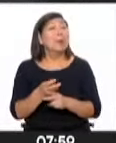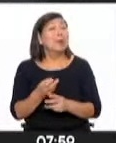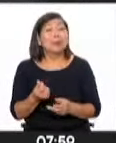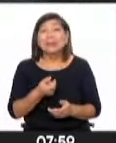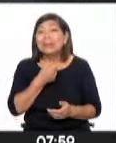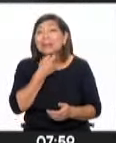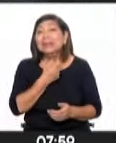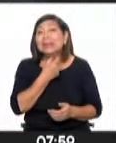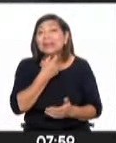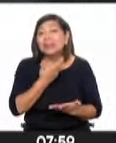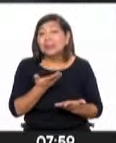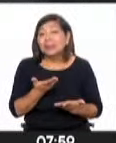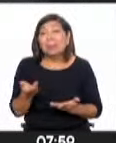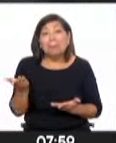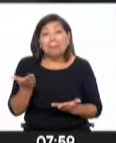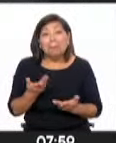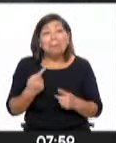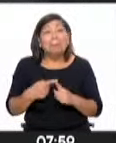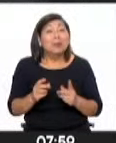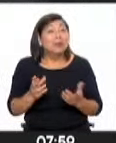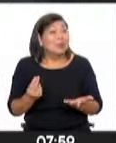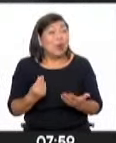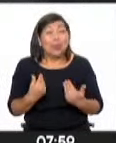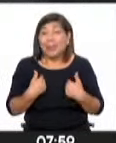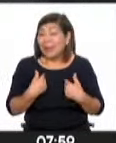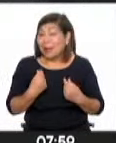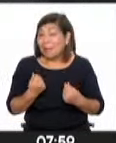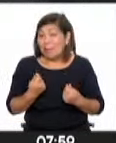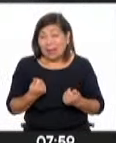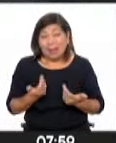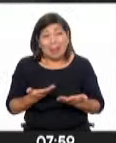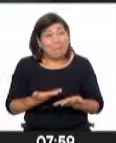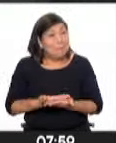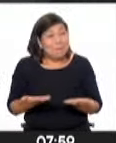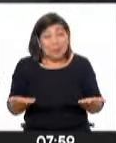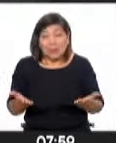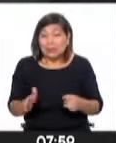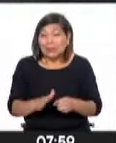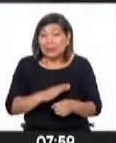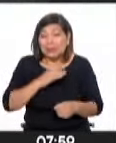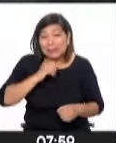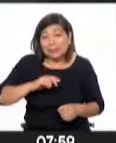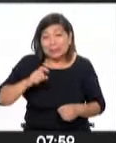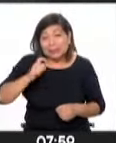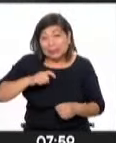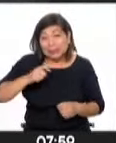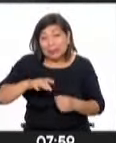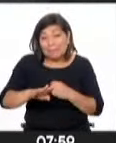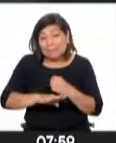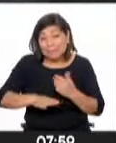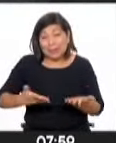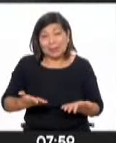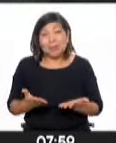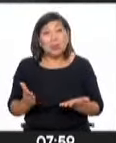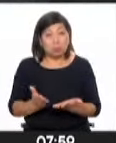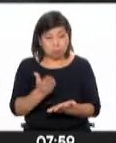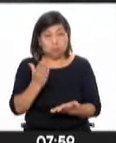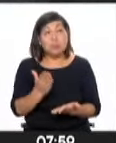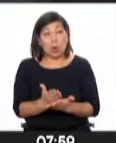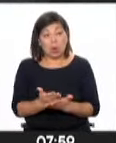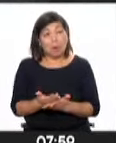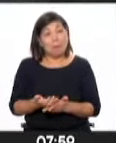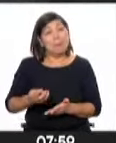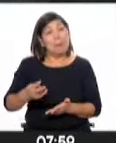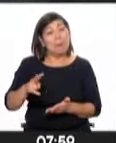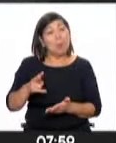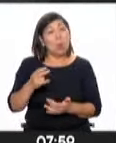otra opción. O sea, o recurren a estas casas o no tienen el dinero para poder cubrir sus necesidades básicas, ¿no? Así que es un problema que se ha